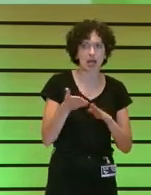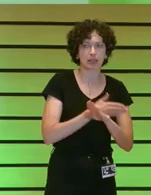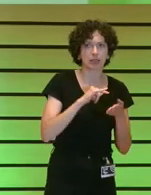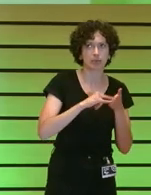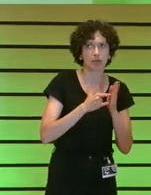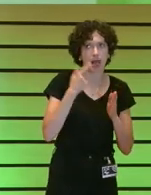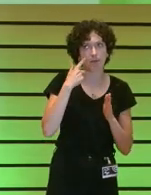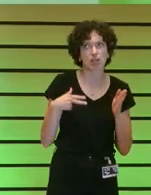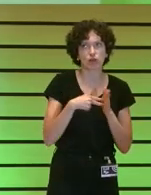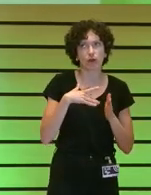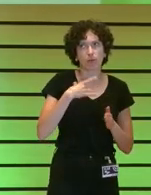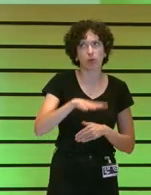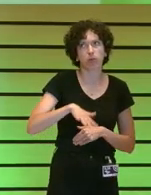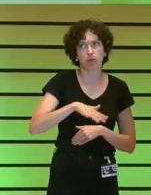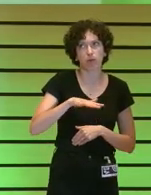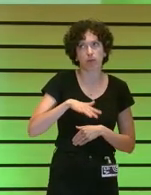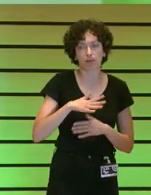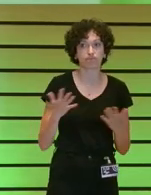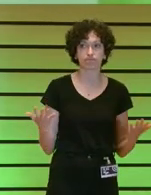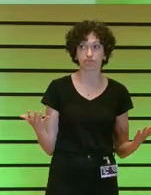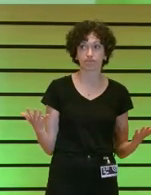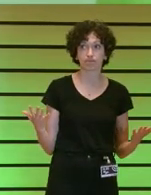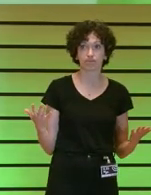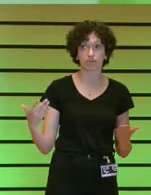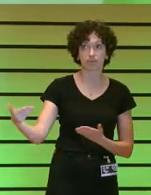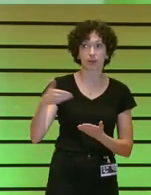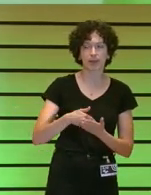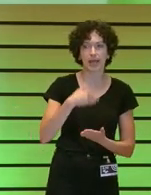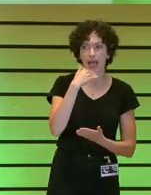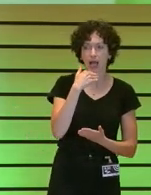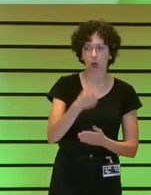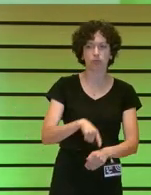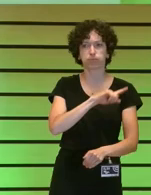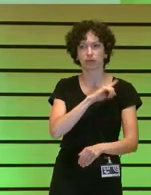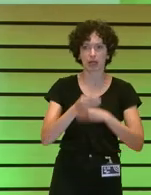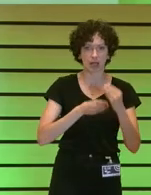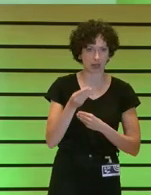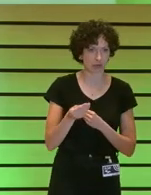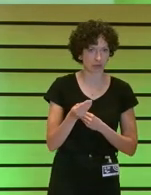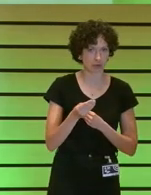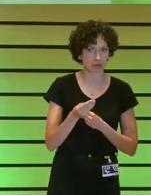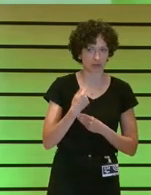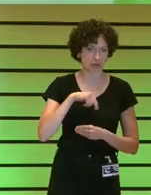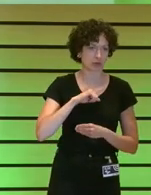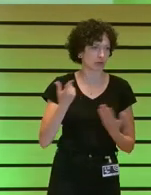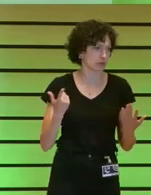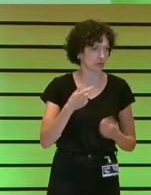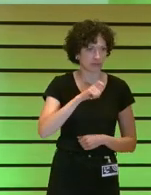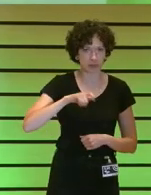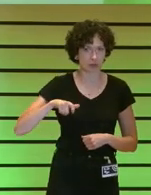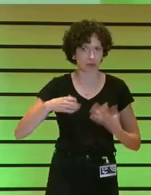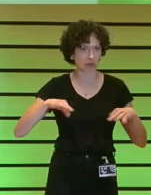pues perdonad pero me estáis pidiendo que sea una heroína y no somos heroínas ni Héroes somos seres humanos